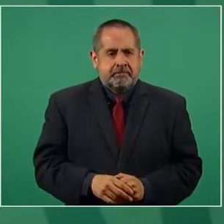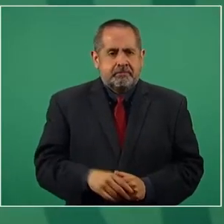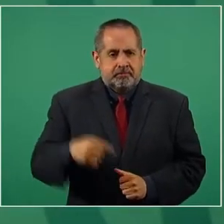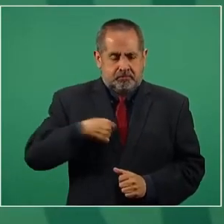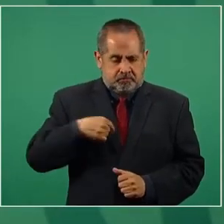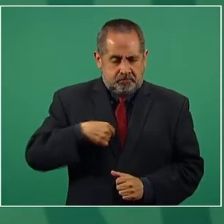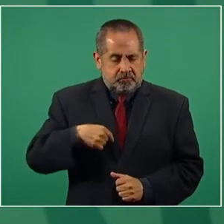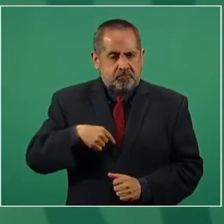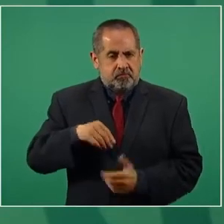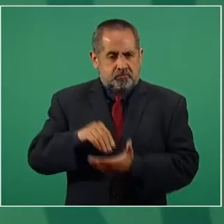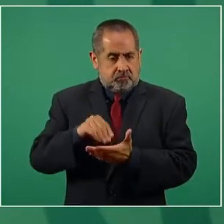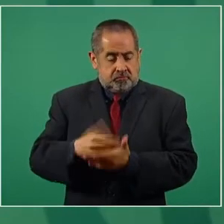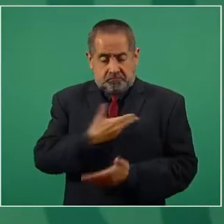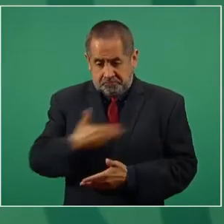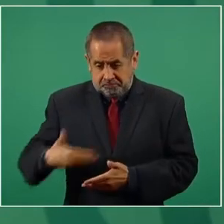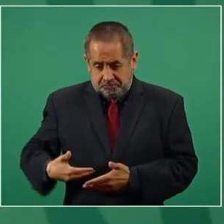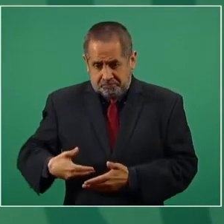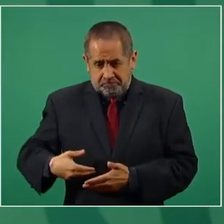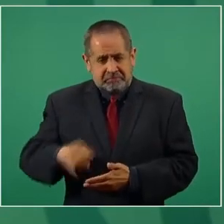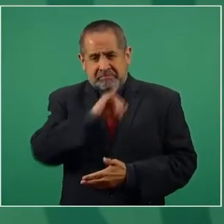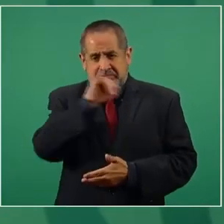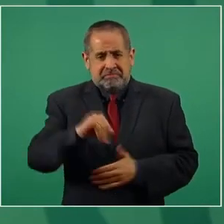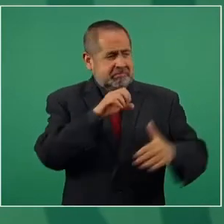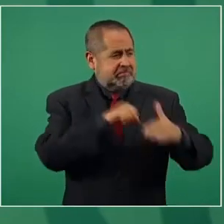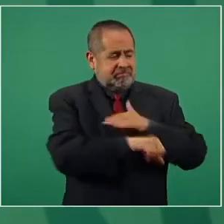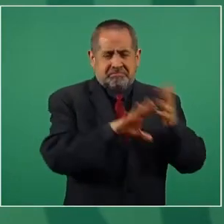mientras estemos en el gobierno.